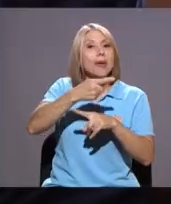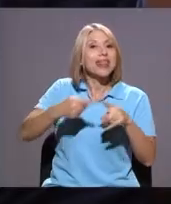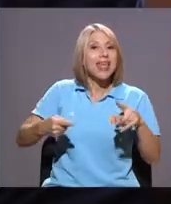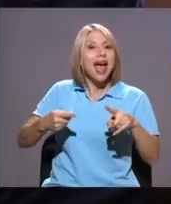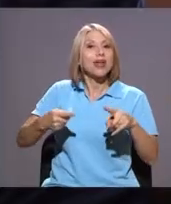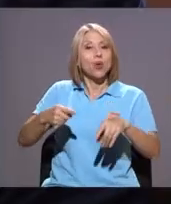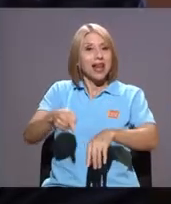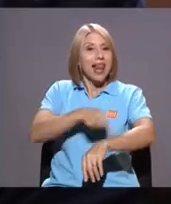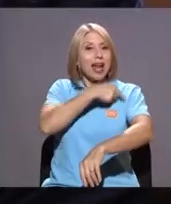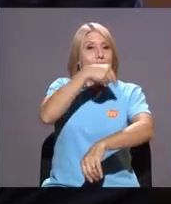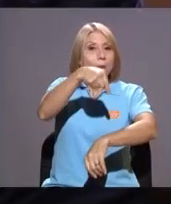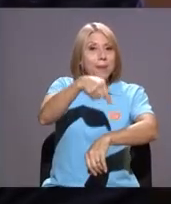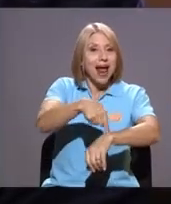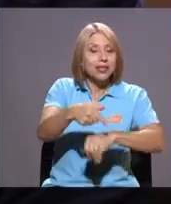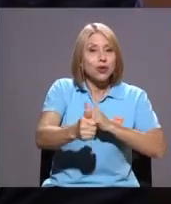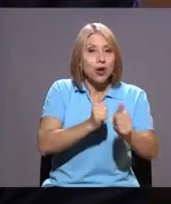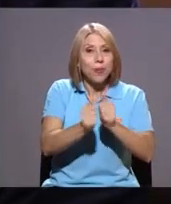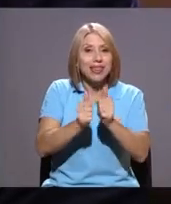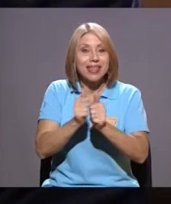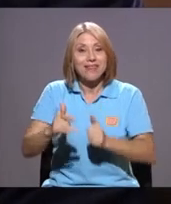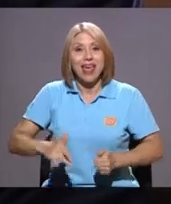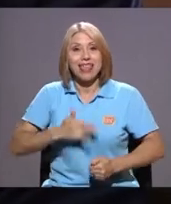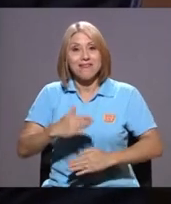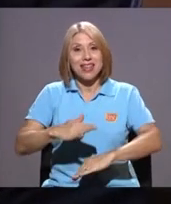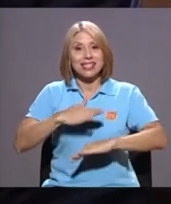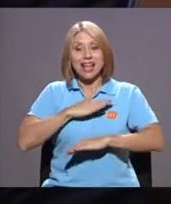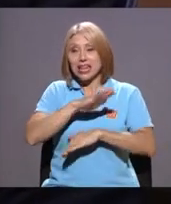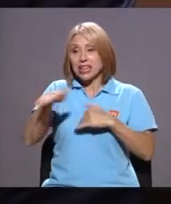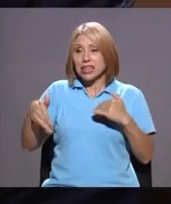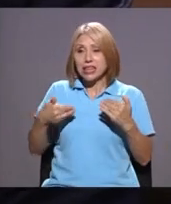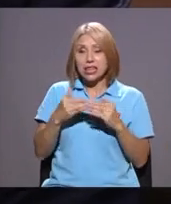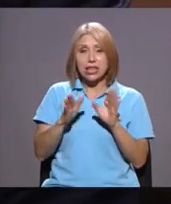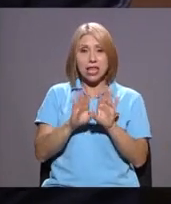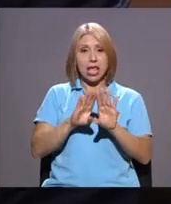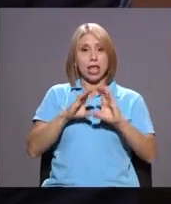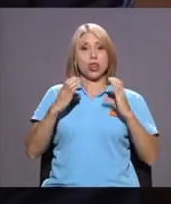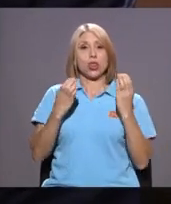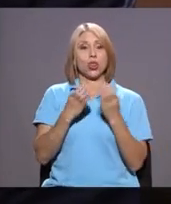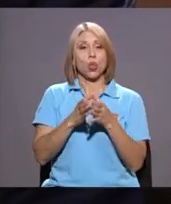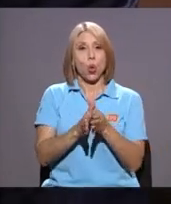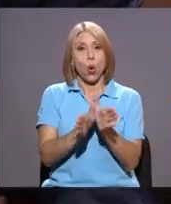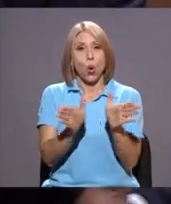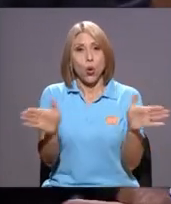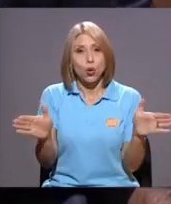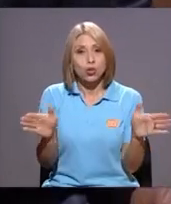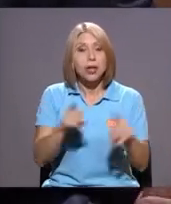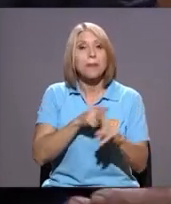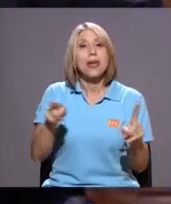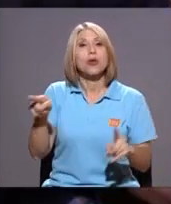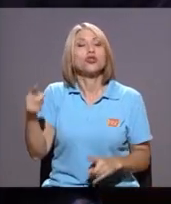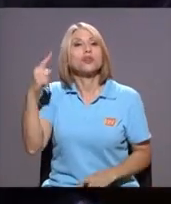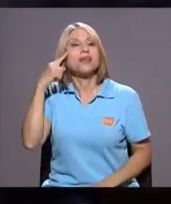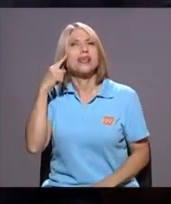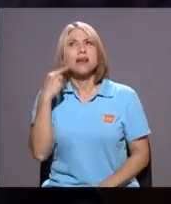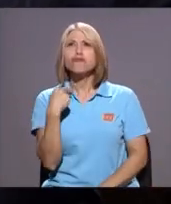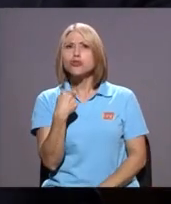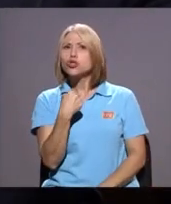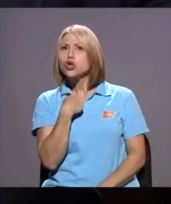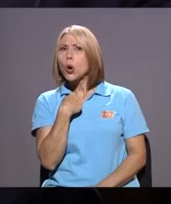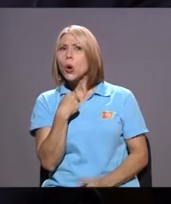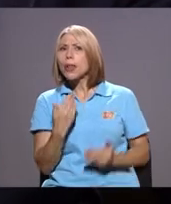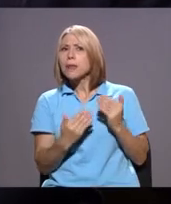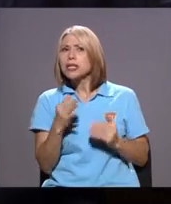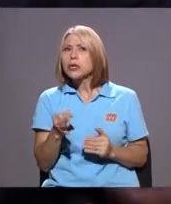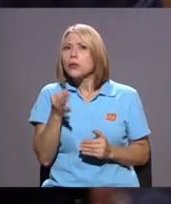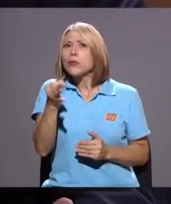en la competitividad y el bienestar colectivo sino que transparentemente lo que están pensando de ser ello el futuro presidente de costa